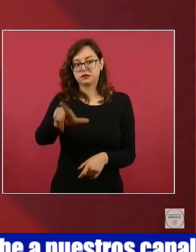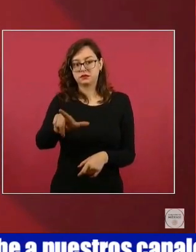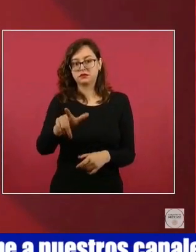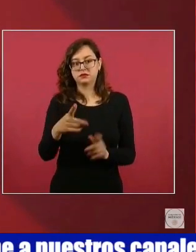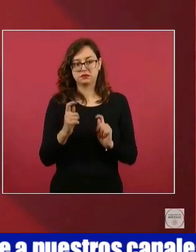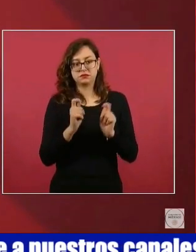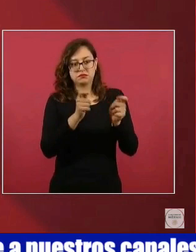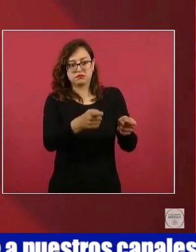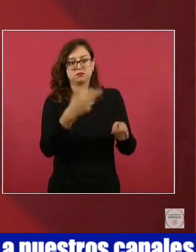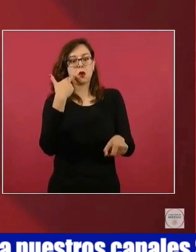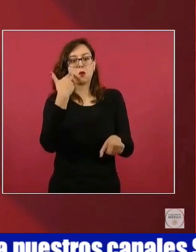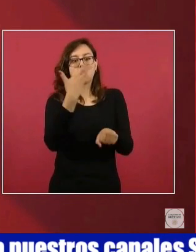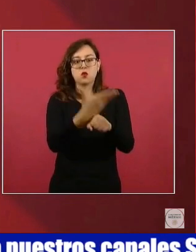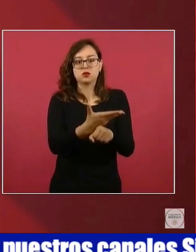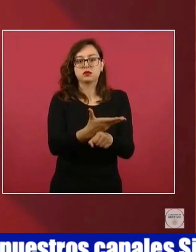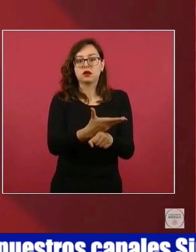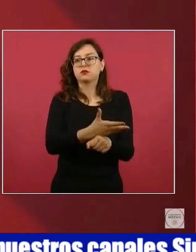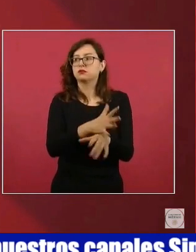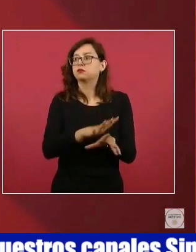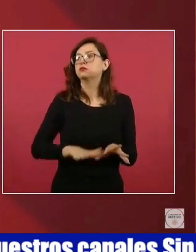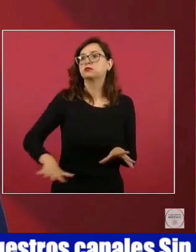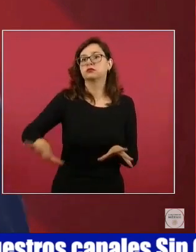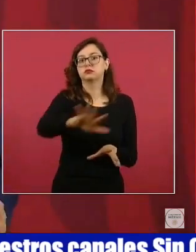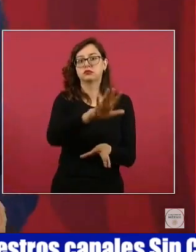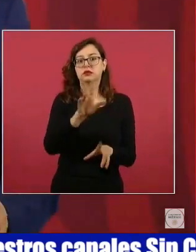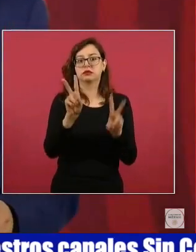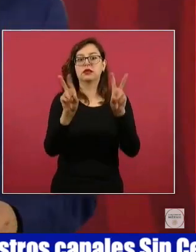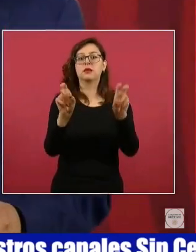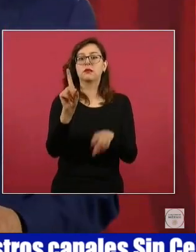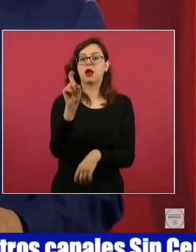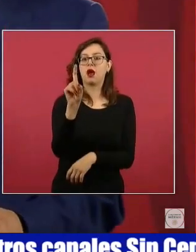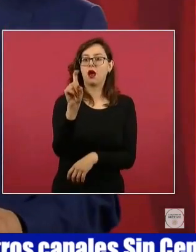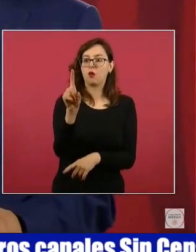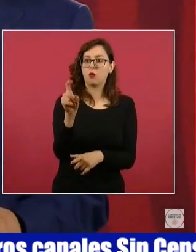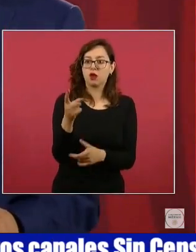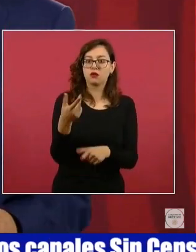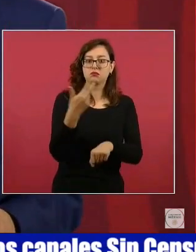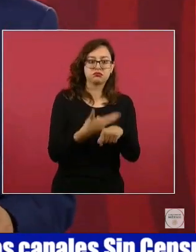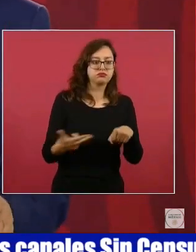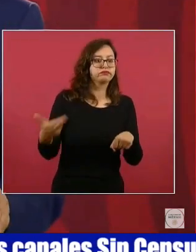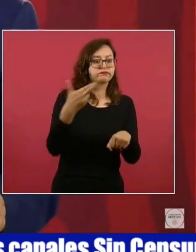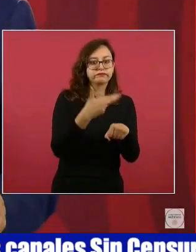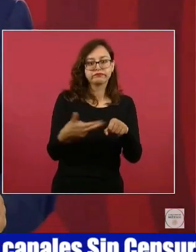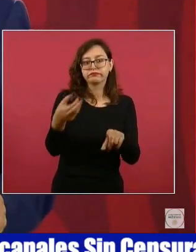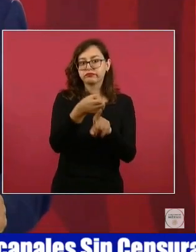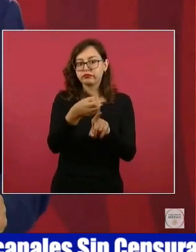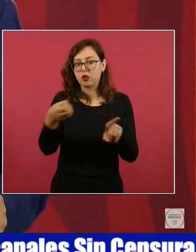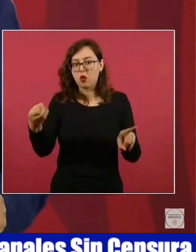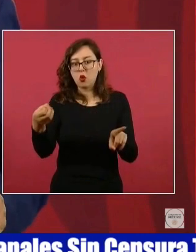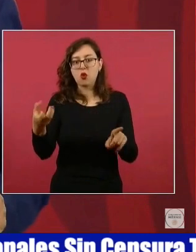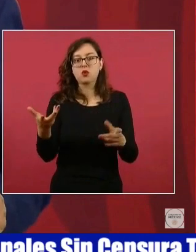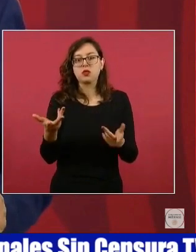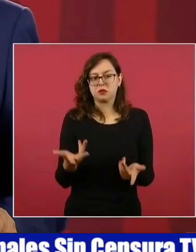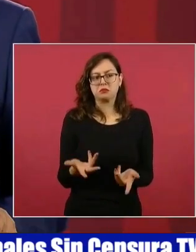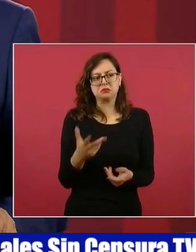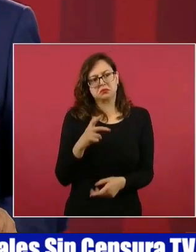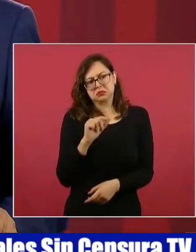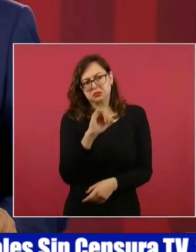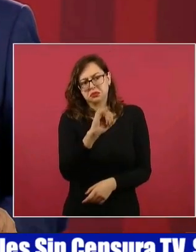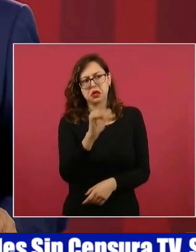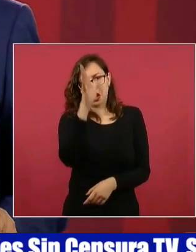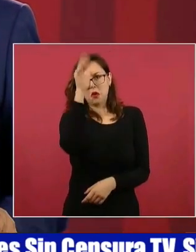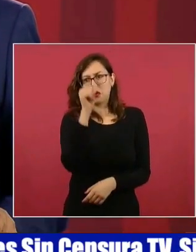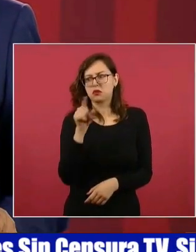Nuevo León del manejo del agua y enfrentar esta crisis. Dijo que están ayudando, que no se puede de otra